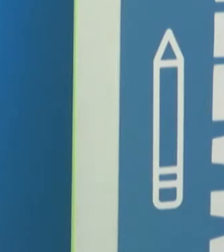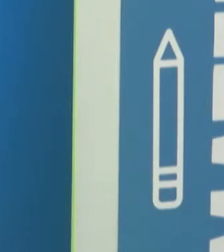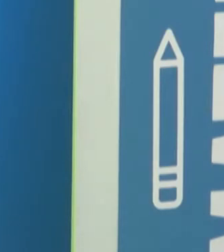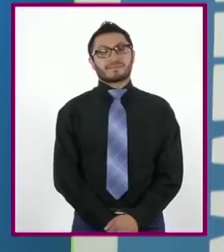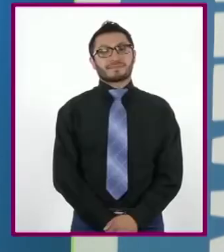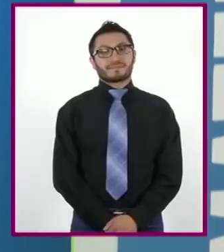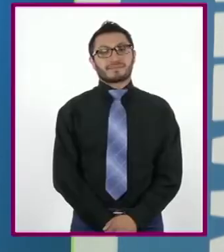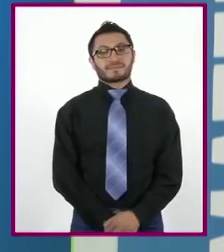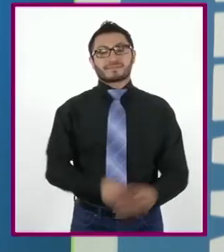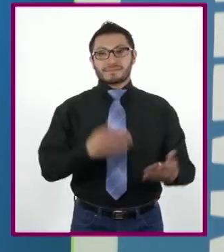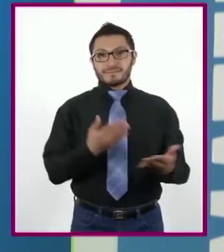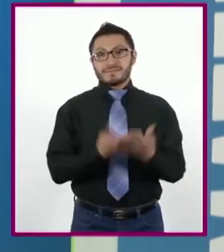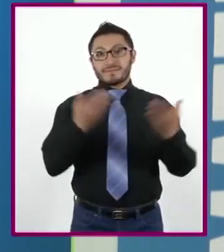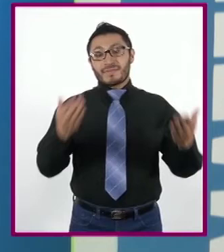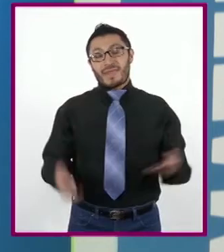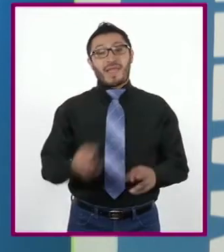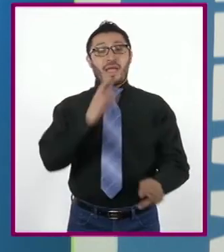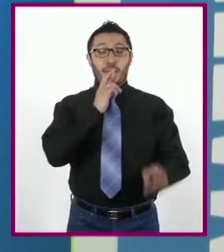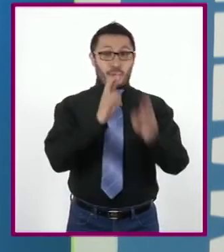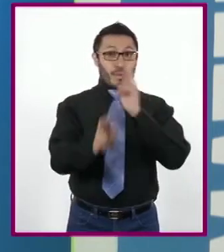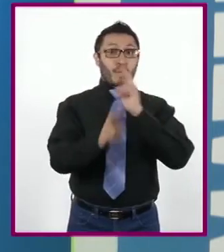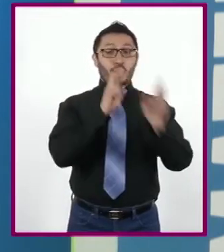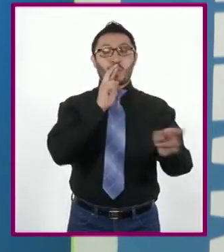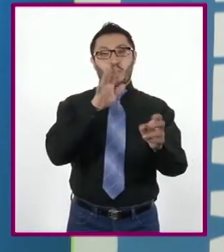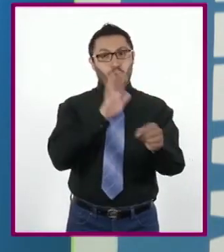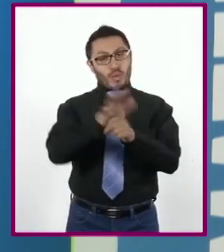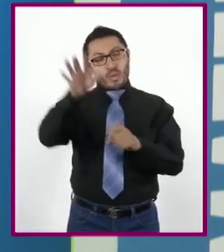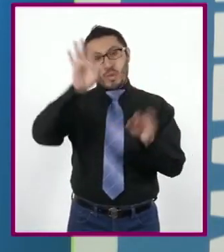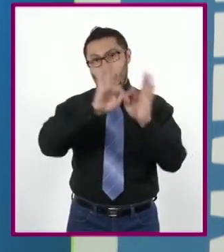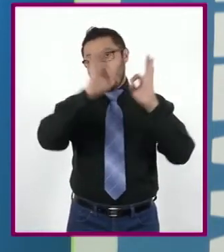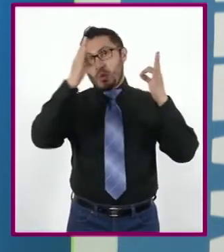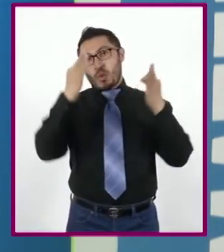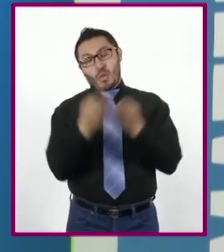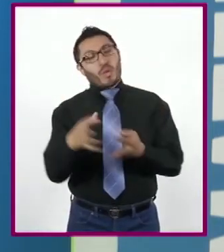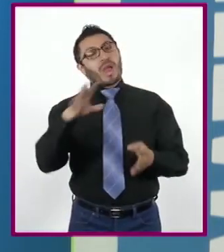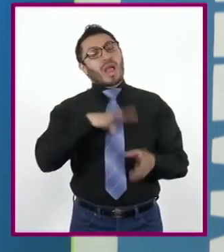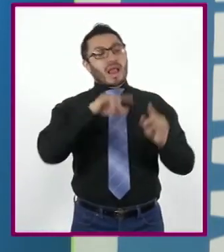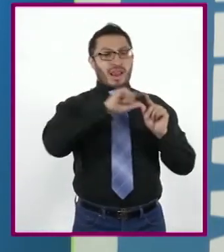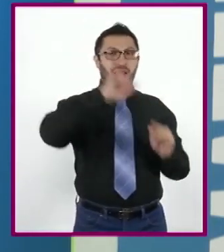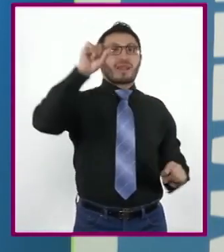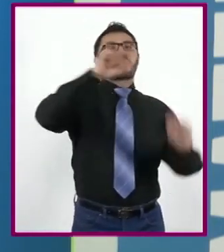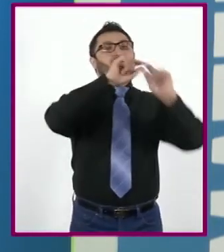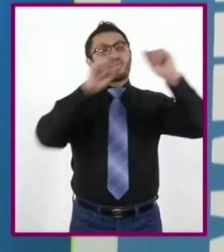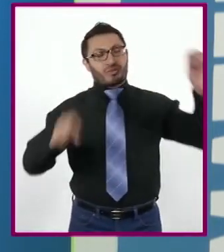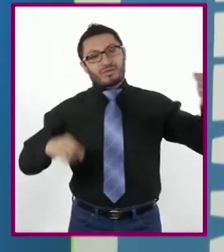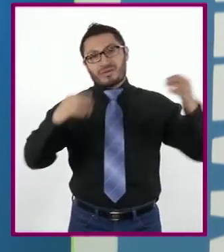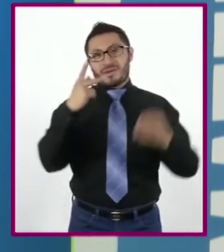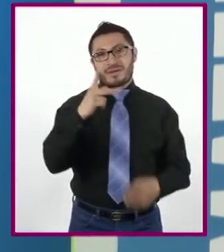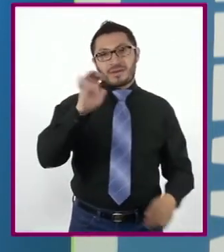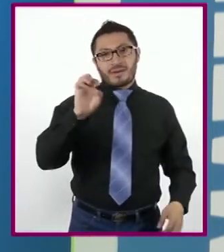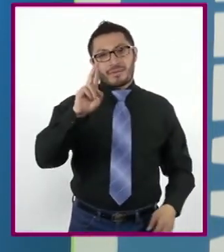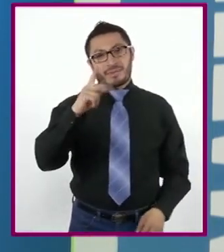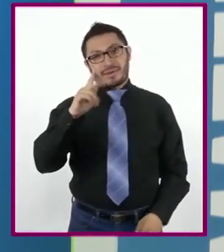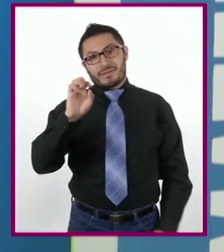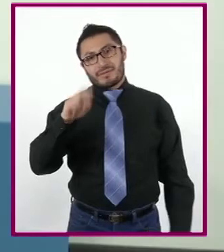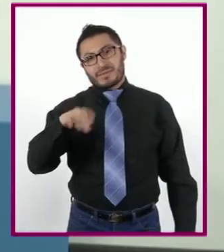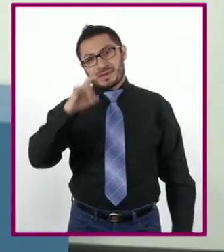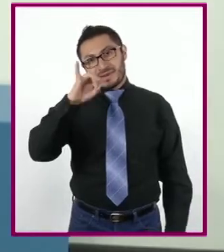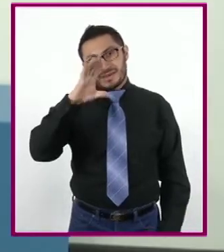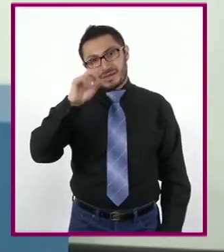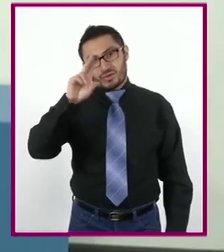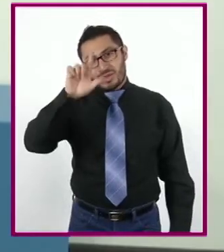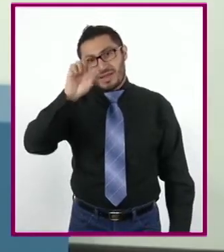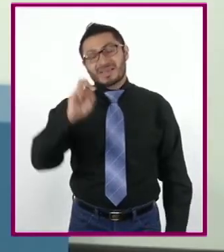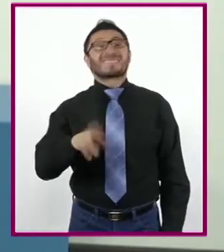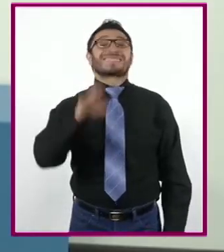Ahora sí, vamos a responder en qué cuadriláteros las diagonales son perpendiculares.